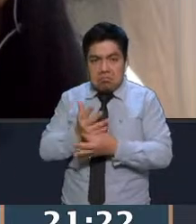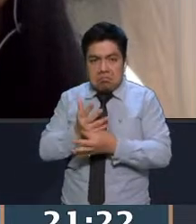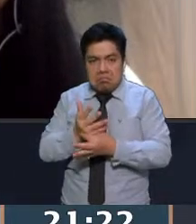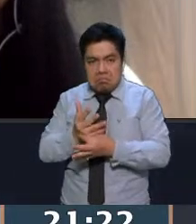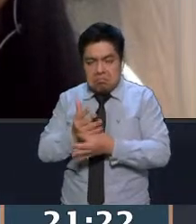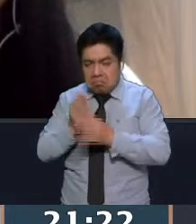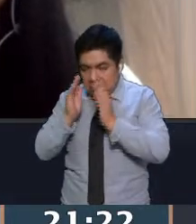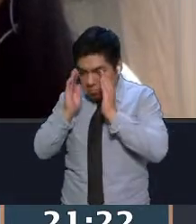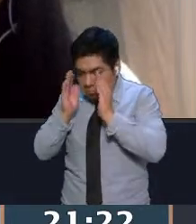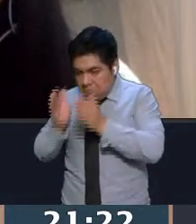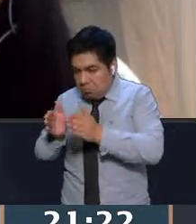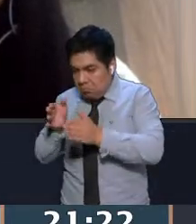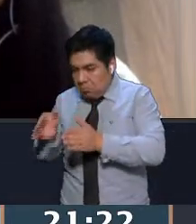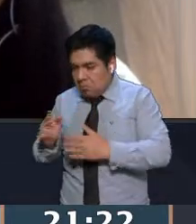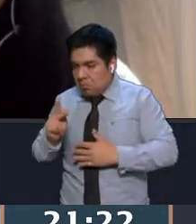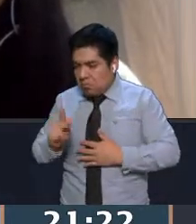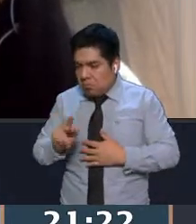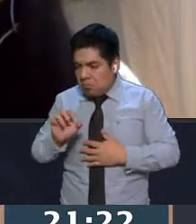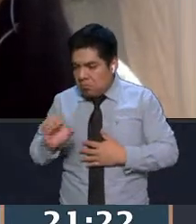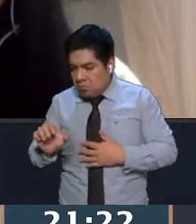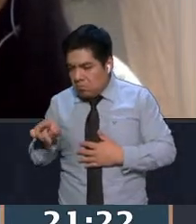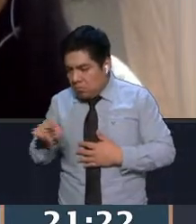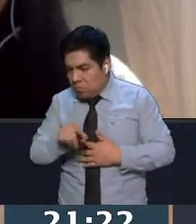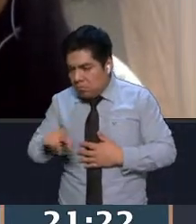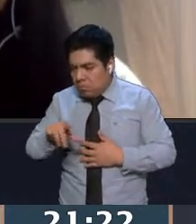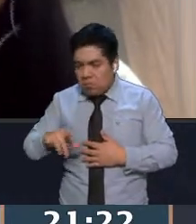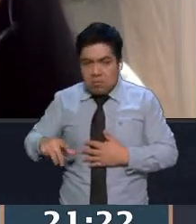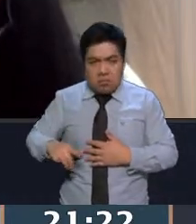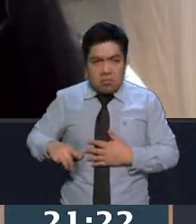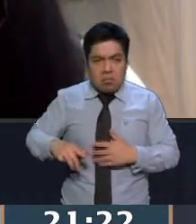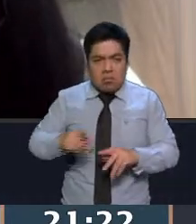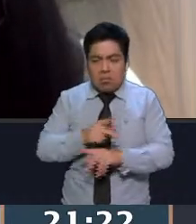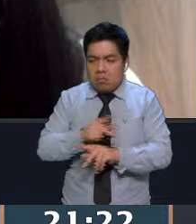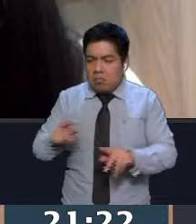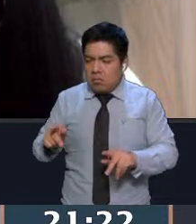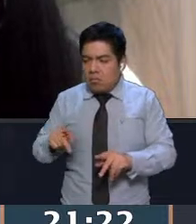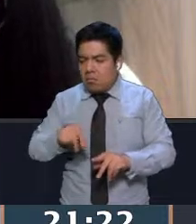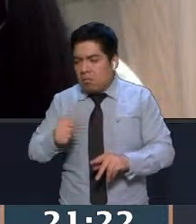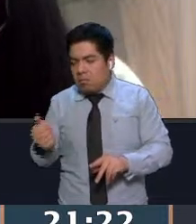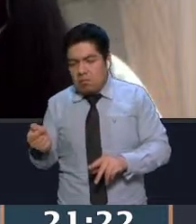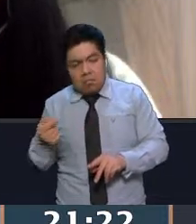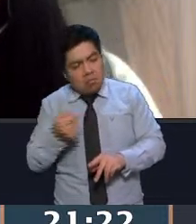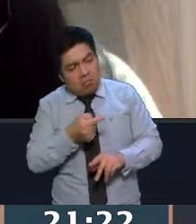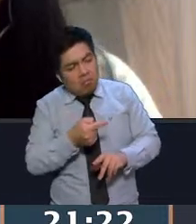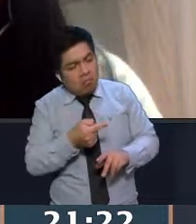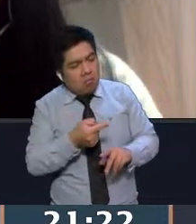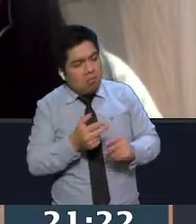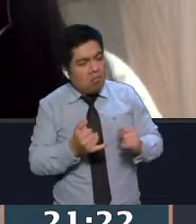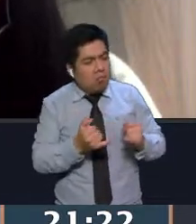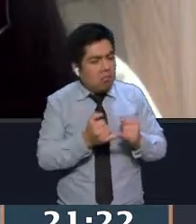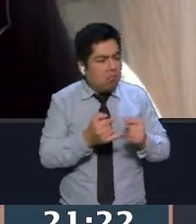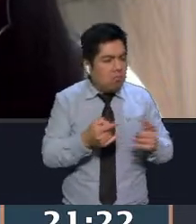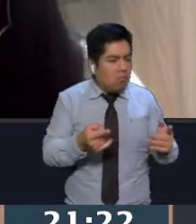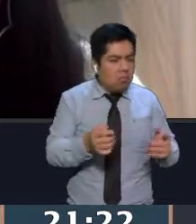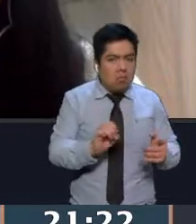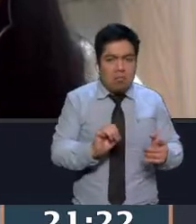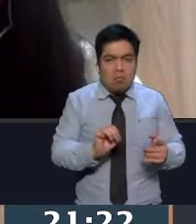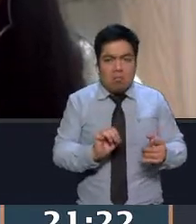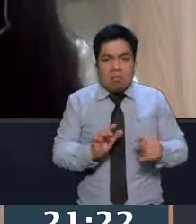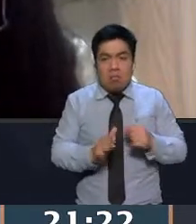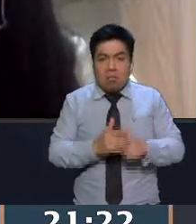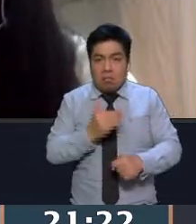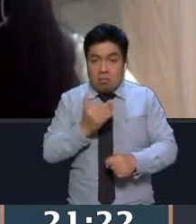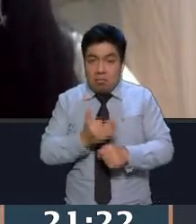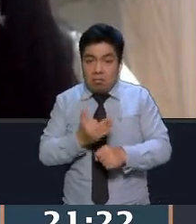únicamente a cuestionar al Ejecutivo, únicamente a la función pública, pero no a los poderes fácticos. Y creo que esto también es sintomático de que ahora tengamos